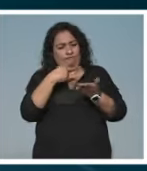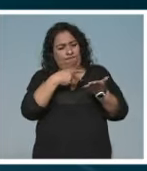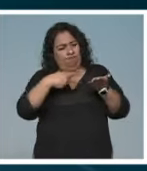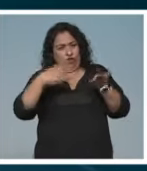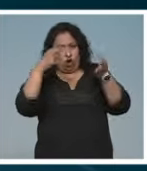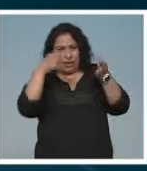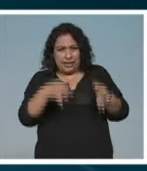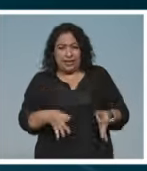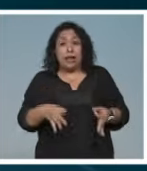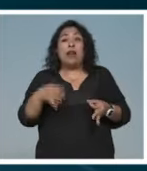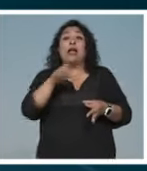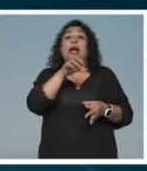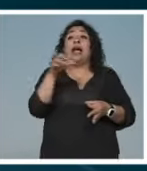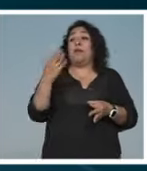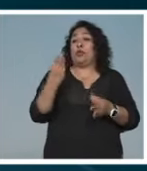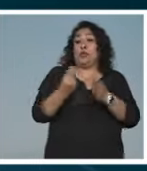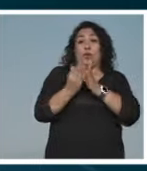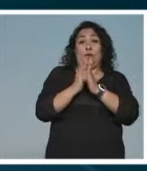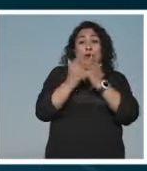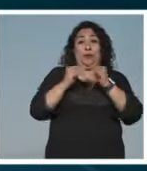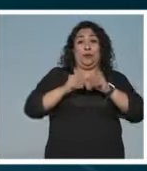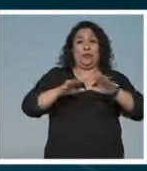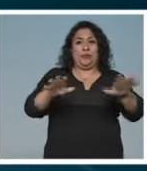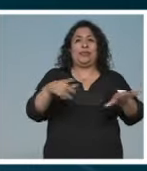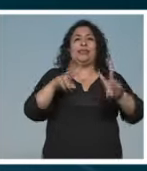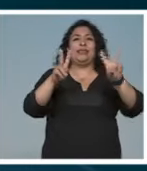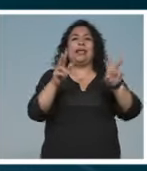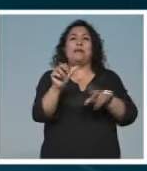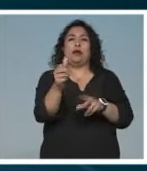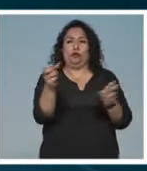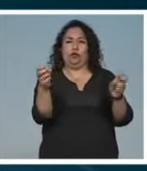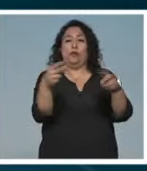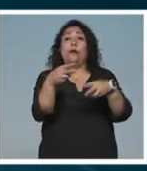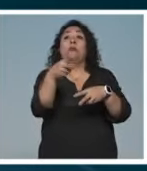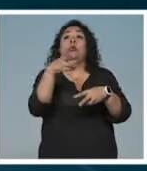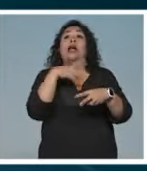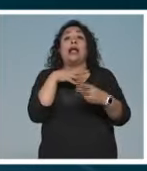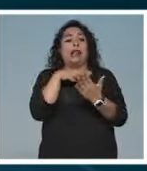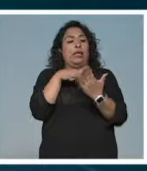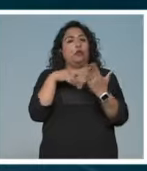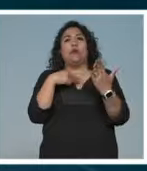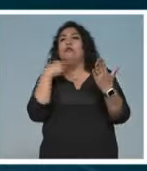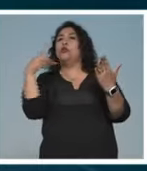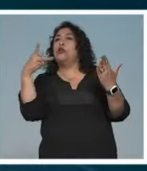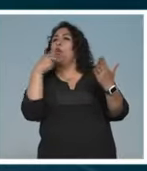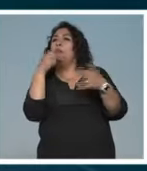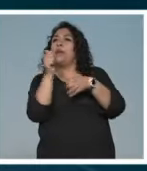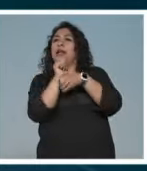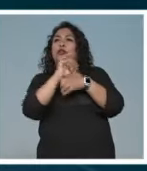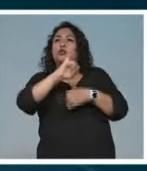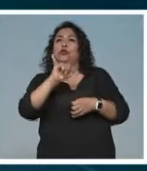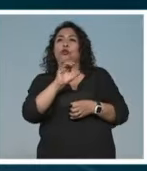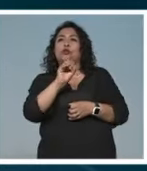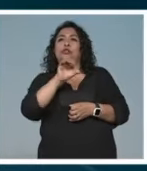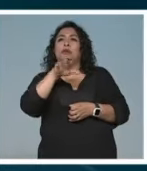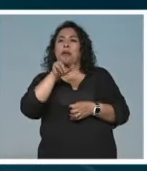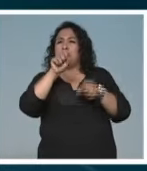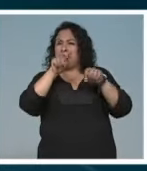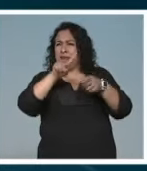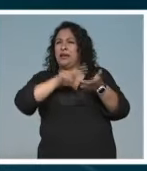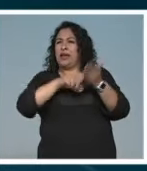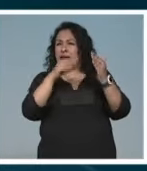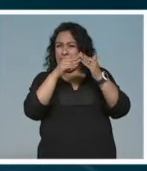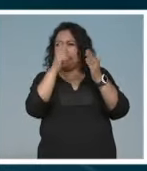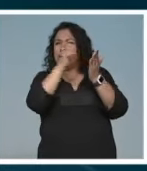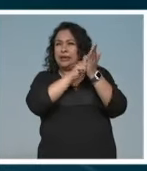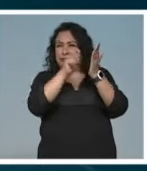Márquez. Con motivo del reciente lanzamiento de En Agosto Nos Vemos, se ofreció una lectura en voz del actor José María de Tavira en la misma casa